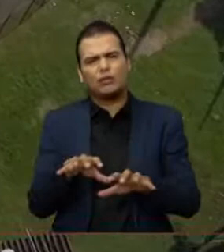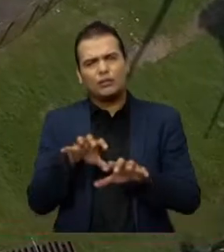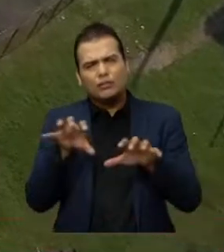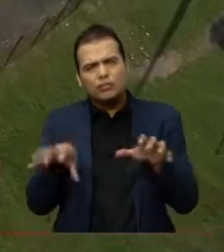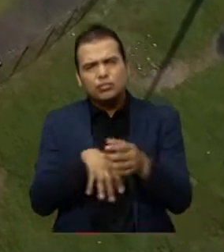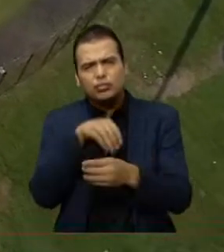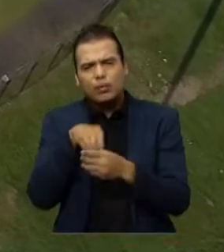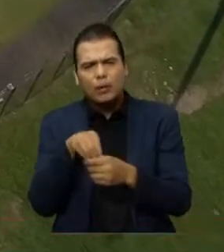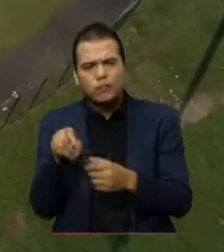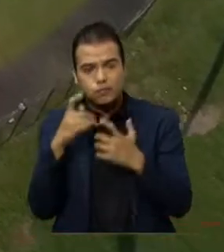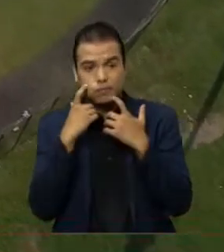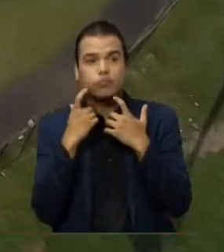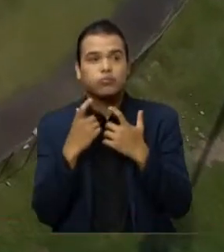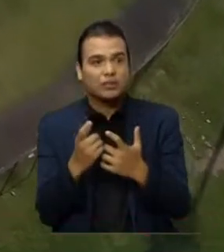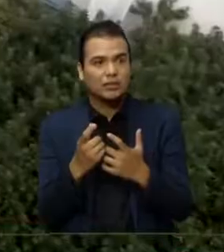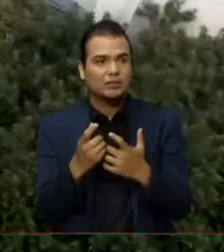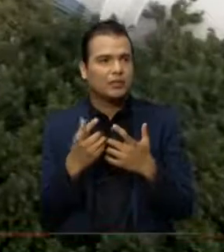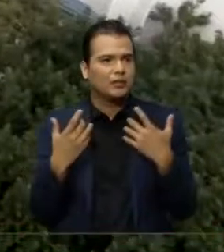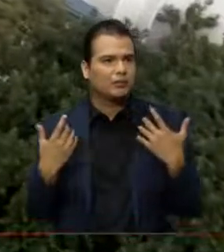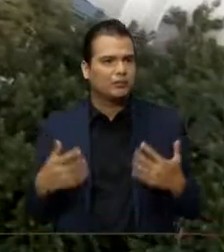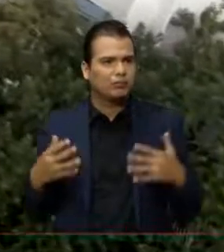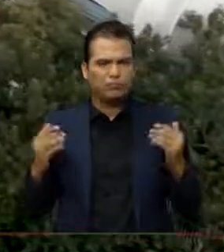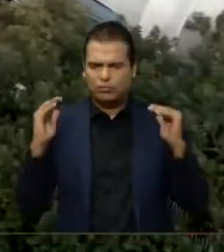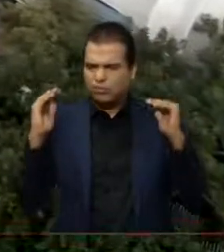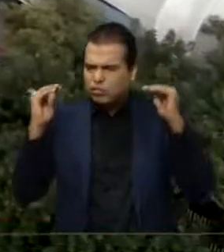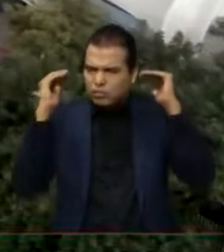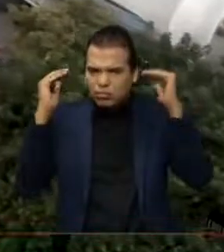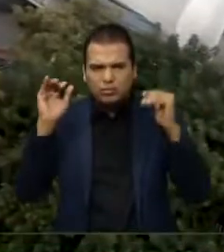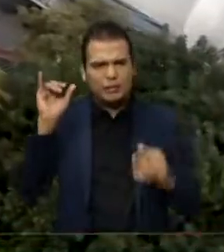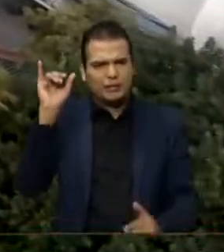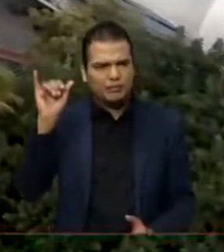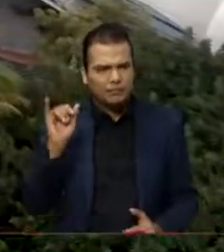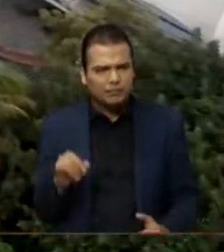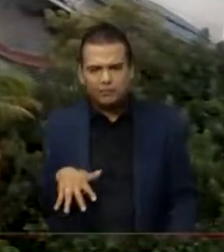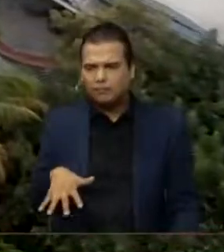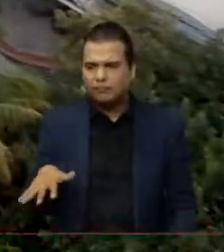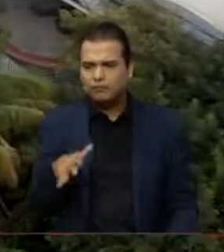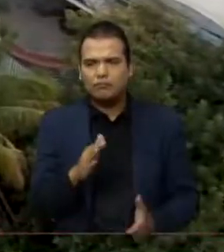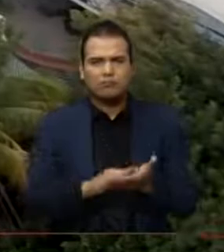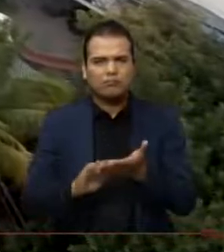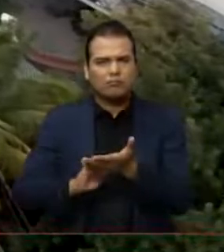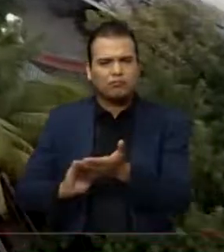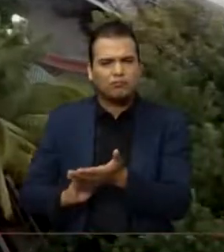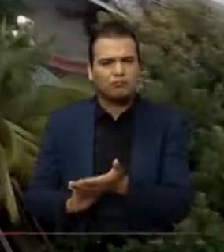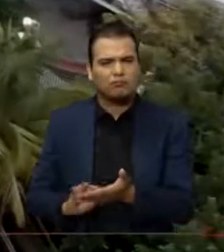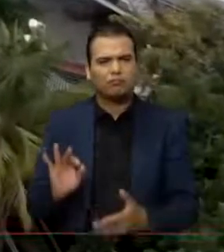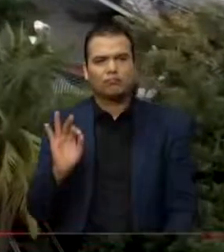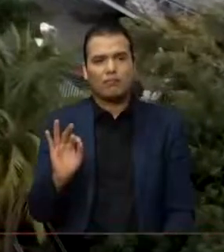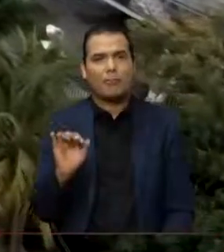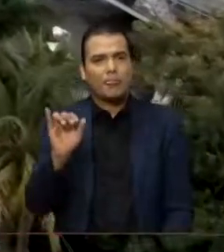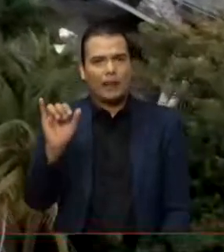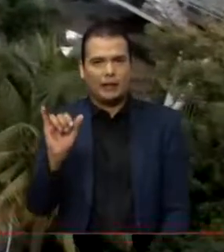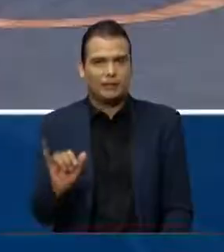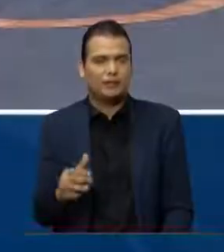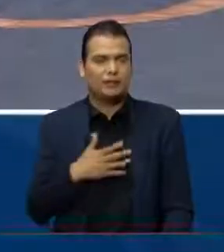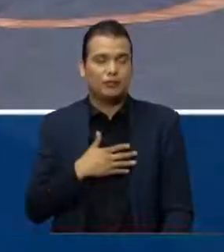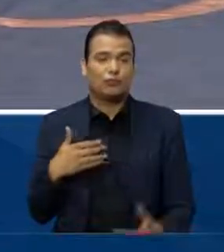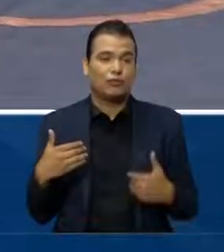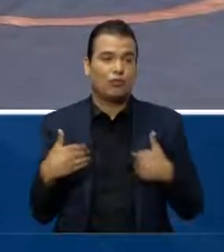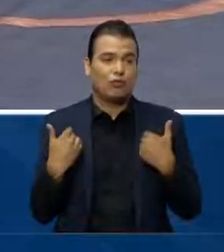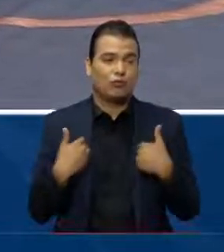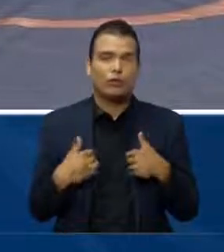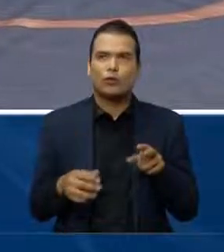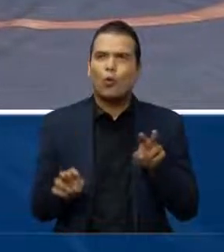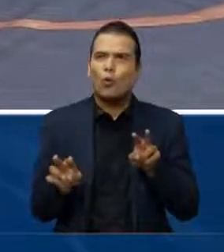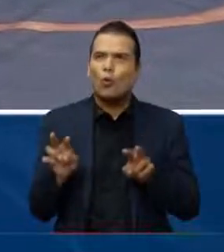caracterizado por mantener los eventos y mantener los escenarios y mantenerlos en buen estado. Sí, estoy contenta de estar